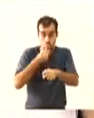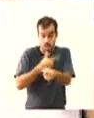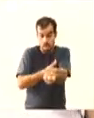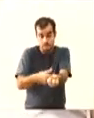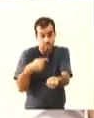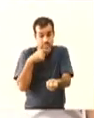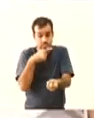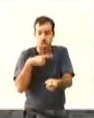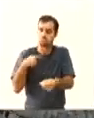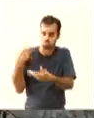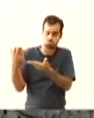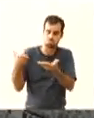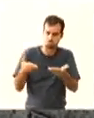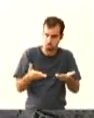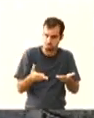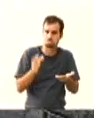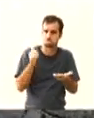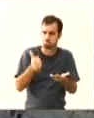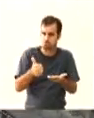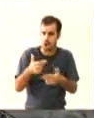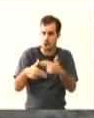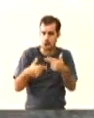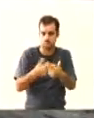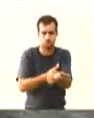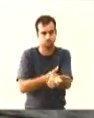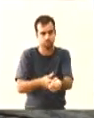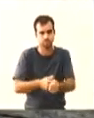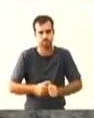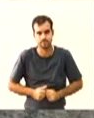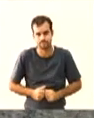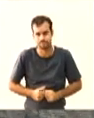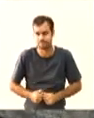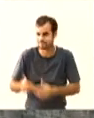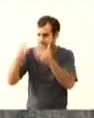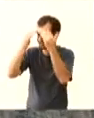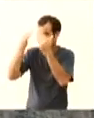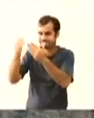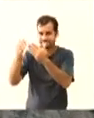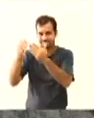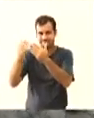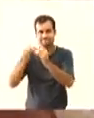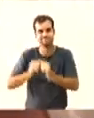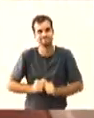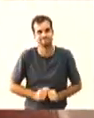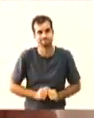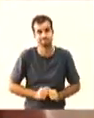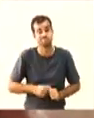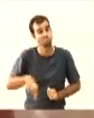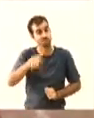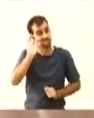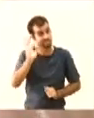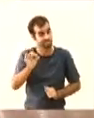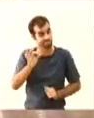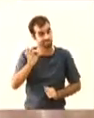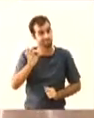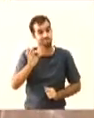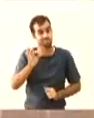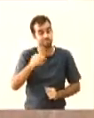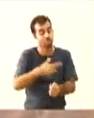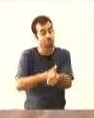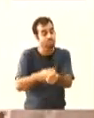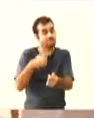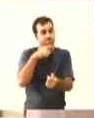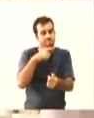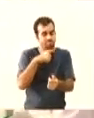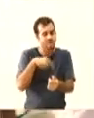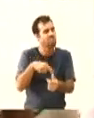centro cuando son dados de alta en todos los municipios de nuestra capital. Muchísimas gracias, Milady, por acompañarnos. Ya lo saben, amigos, donar